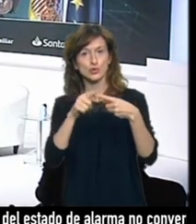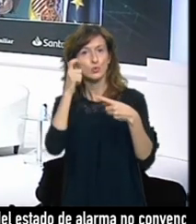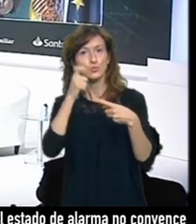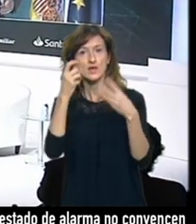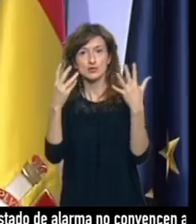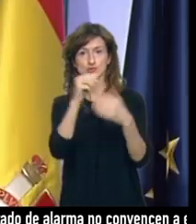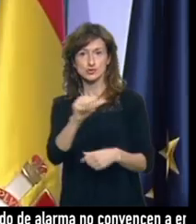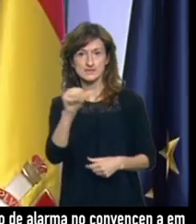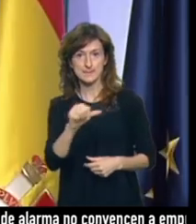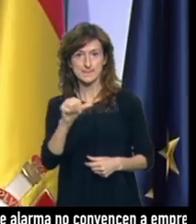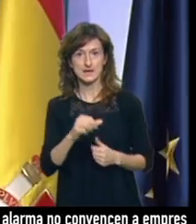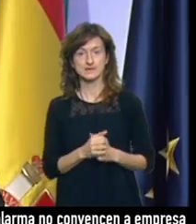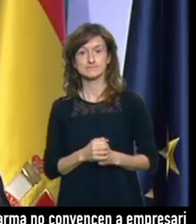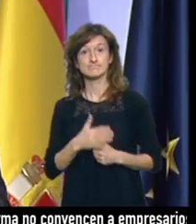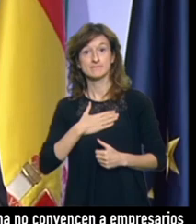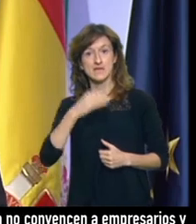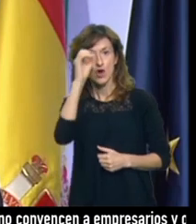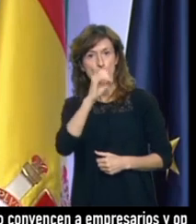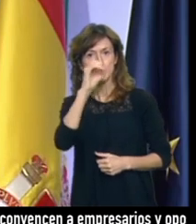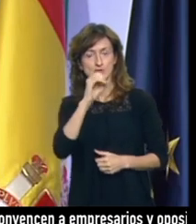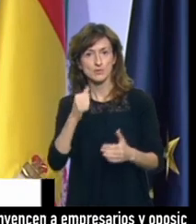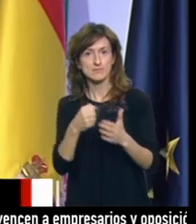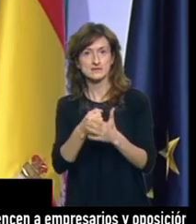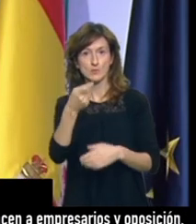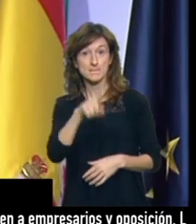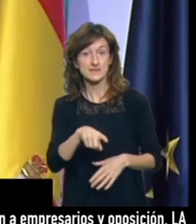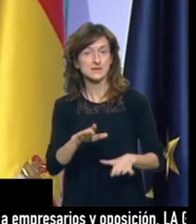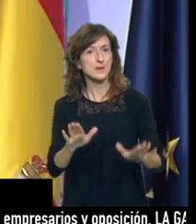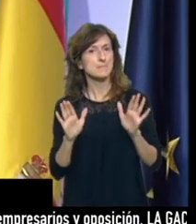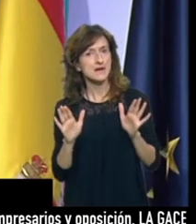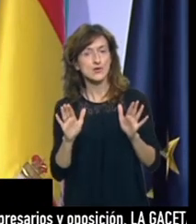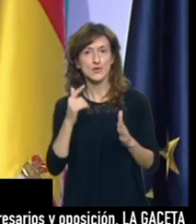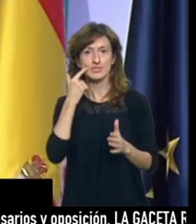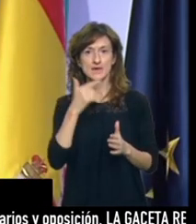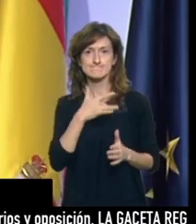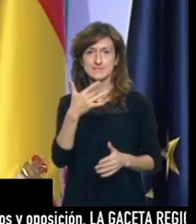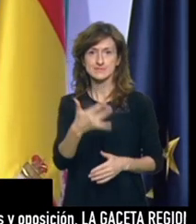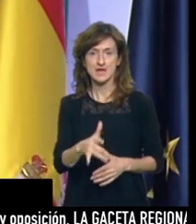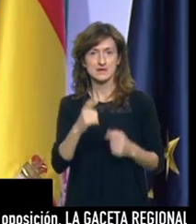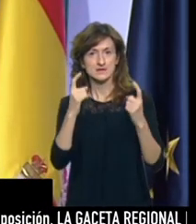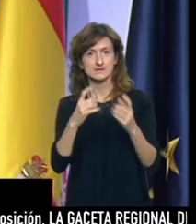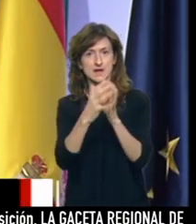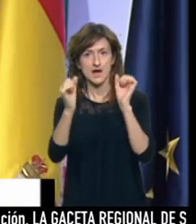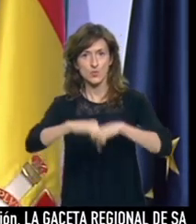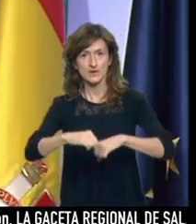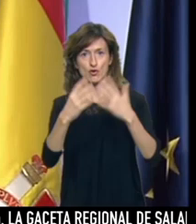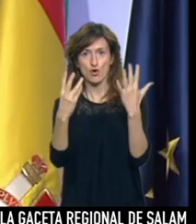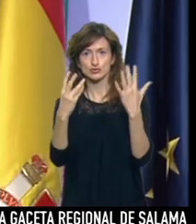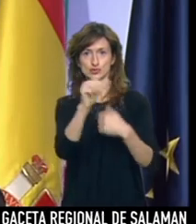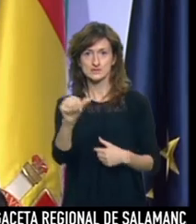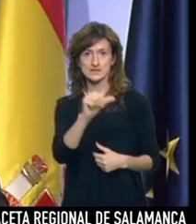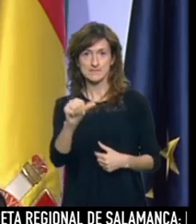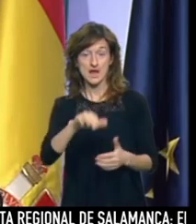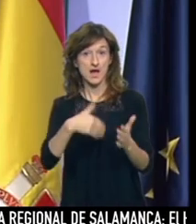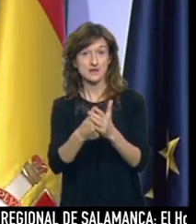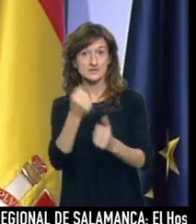8 semanas. En nuestra opinión, debería ser de un mes, pero vamos a dar un margen para intentar llegar al acuerdo. 8 semanas, es decir,